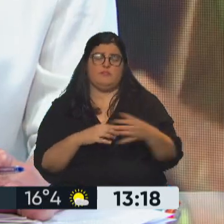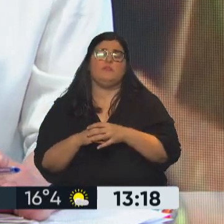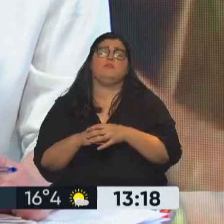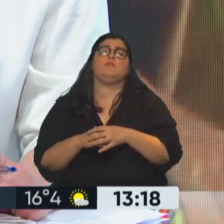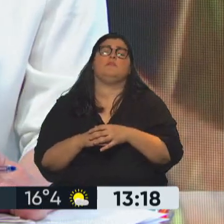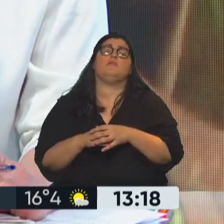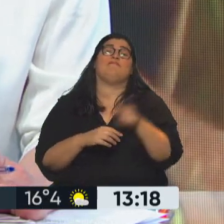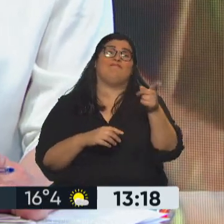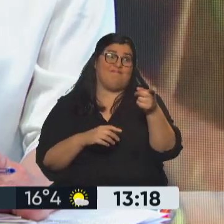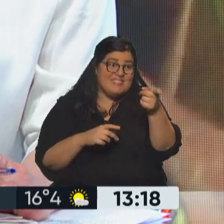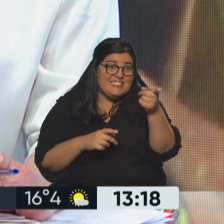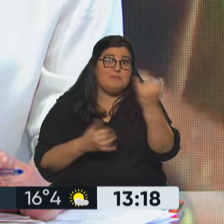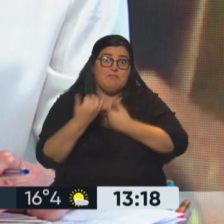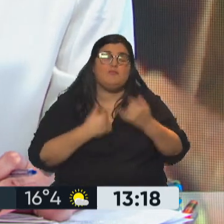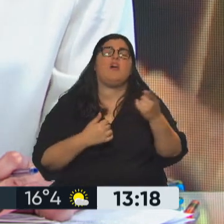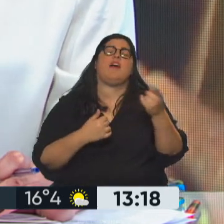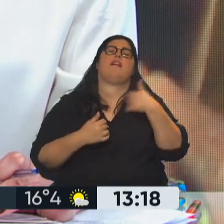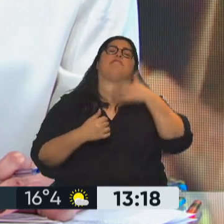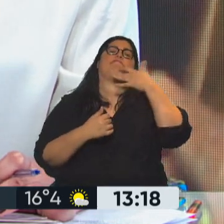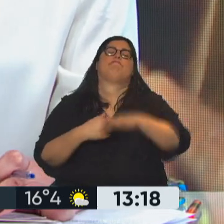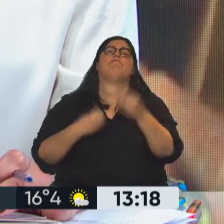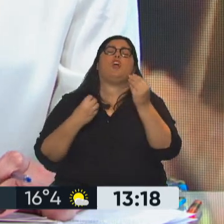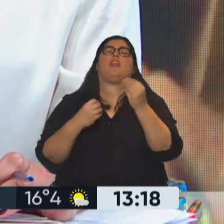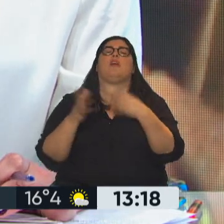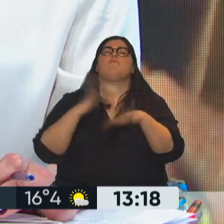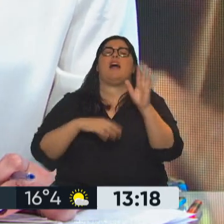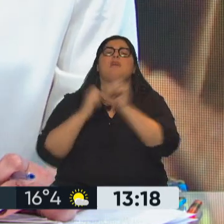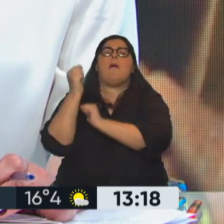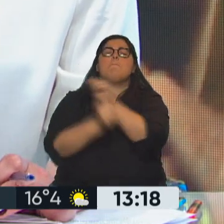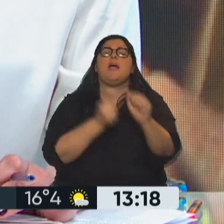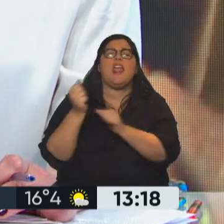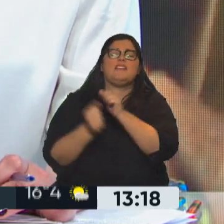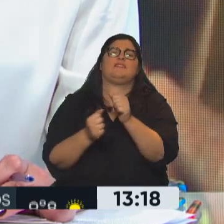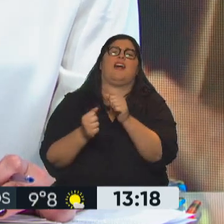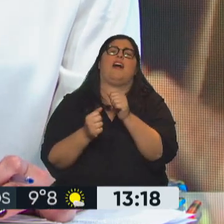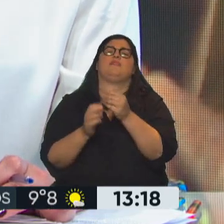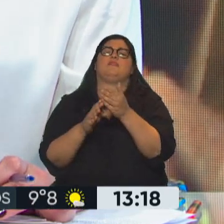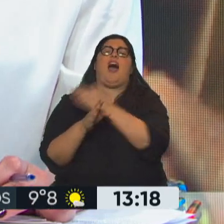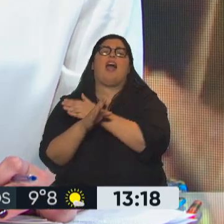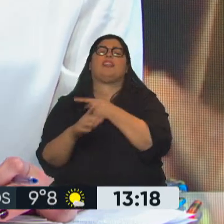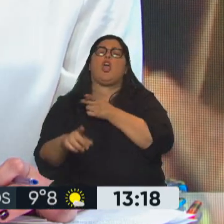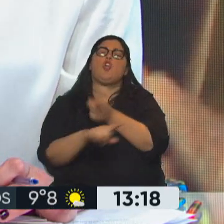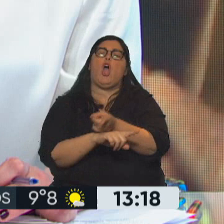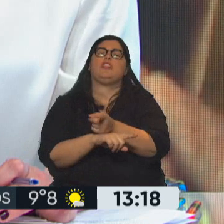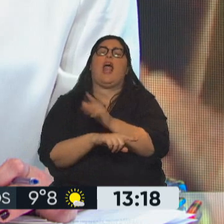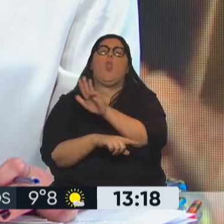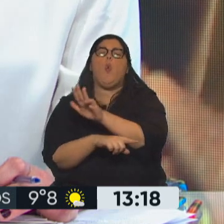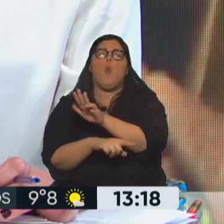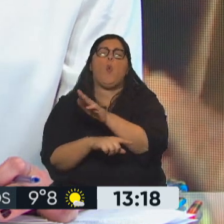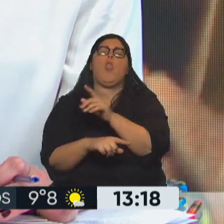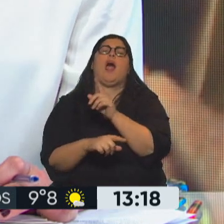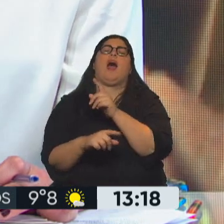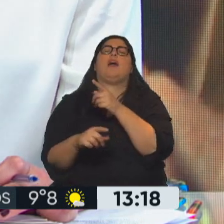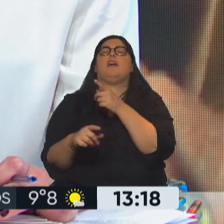parte por qué gran parte del establishment que fue en contra de Lula en los últimos años, que fue copartícipe del golpe a